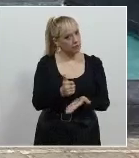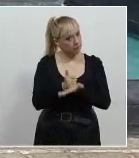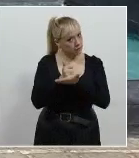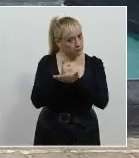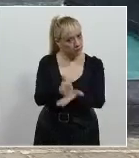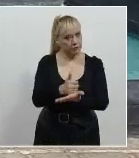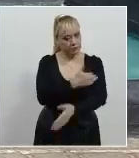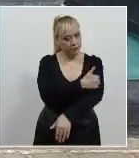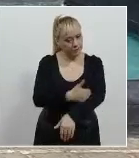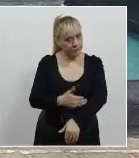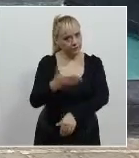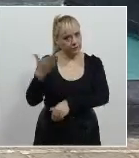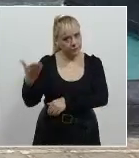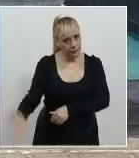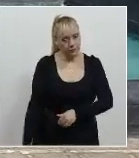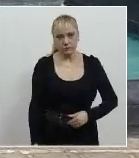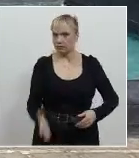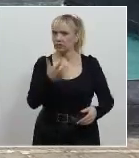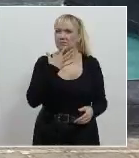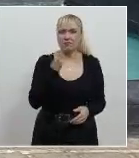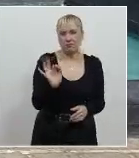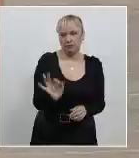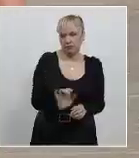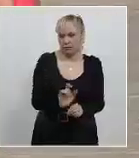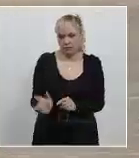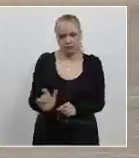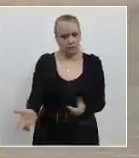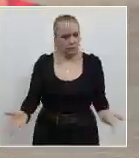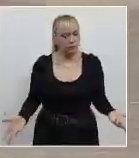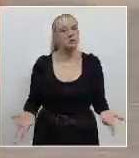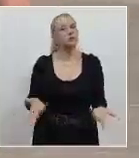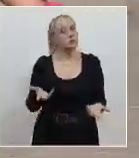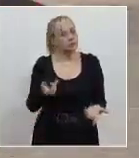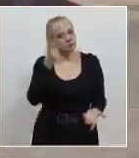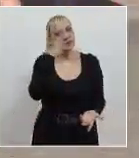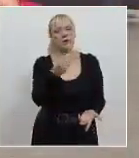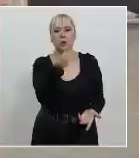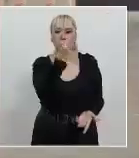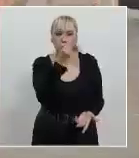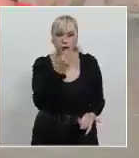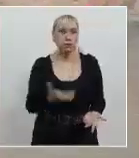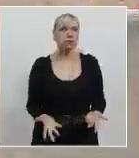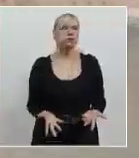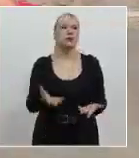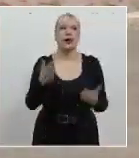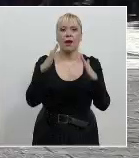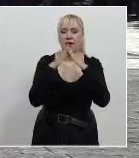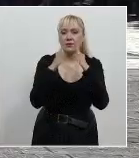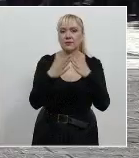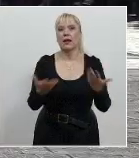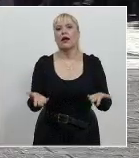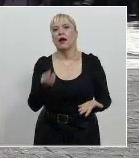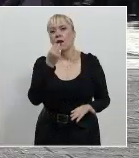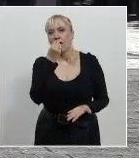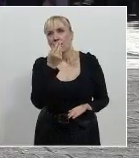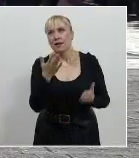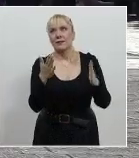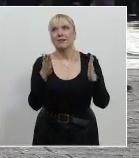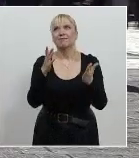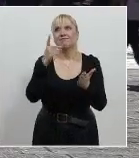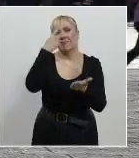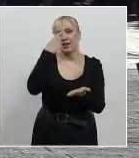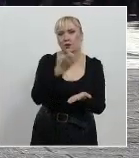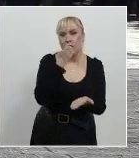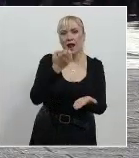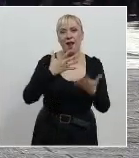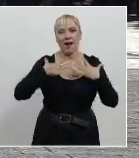por lo que es proporcional en relación con los bienes jurídicos protegidos que son la subsistencia, bienestar y futuro del acreedor alimentario. Para el